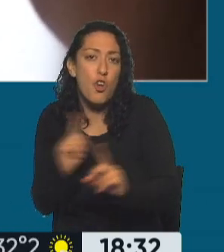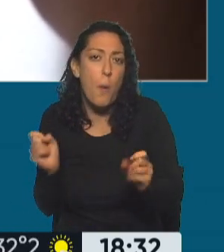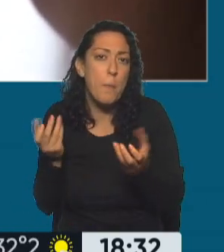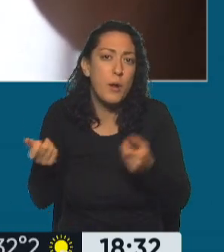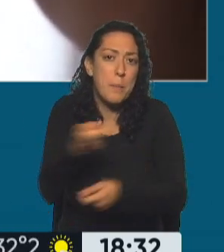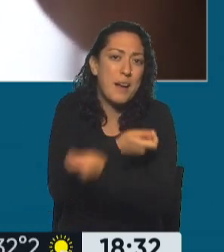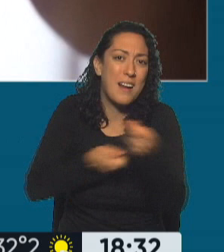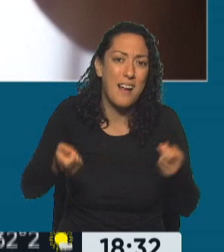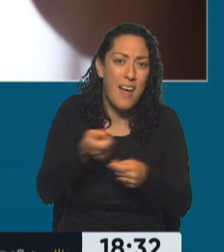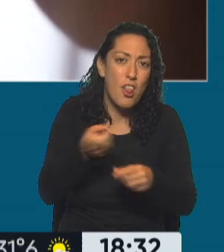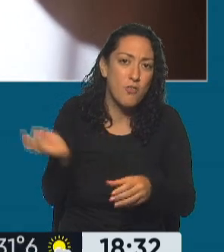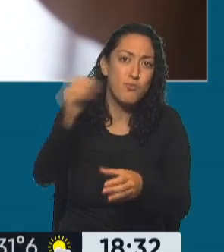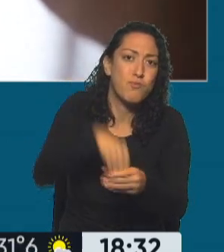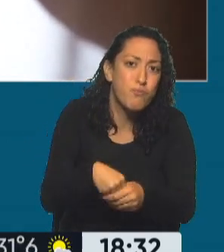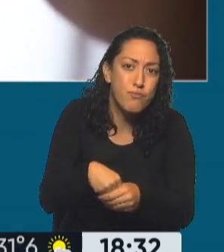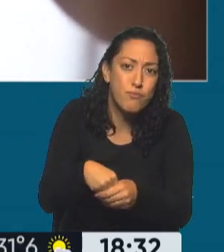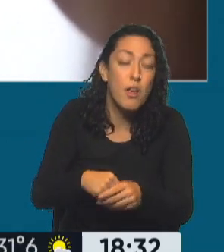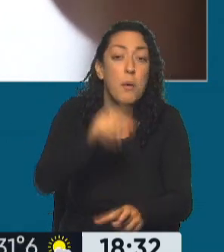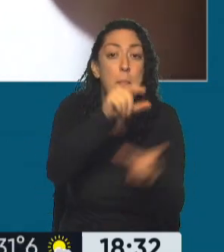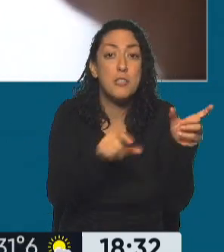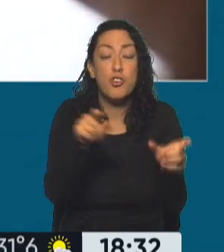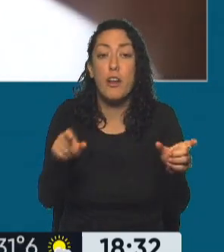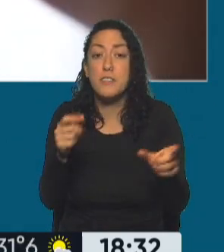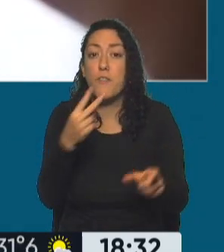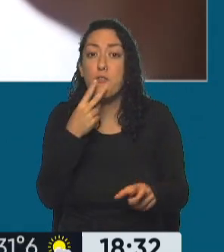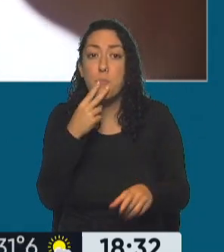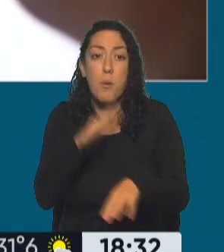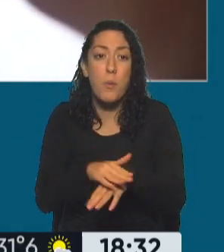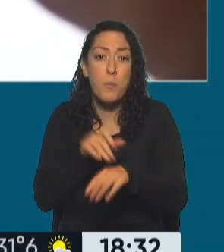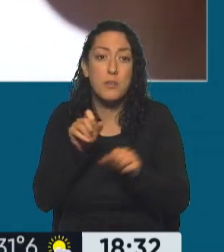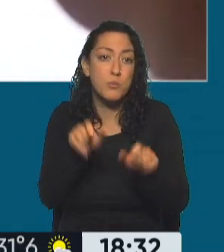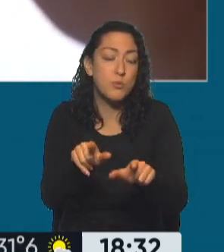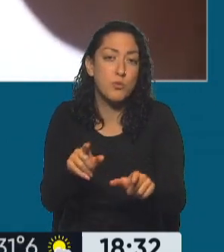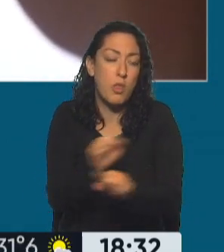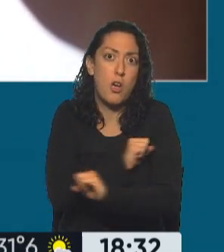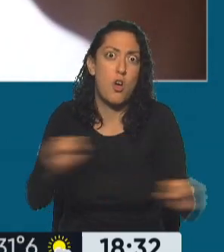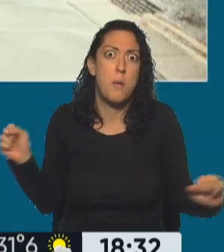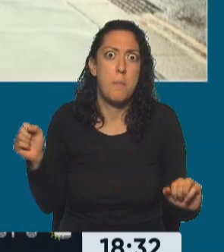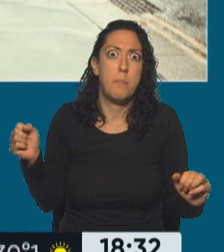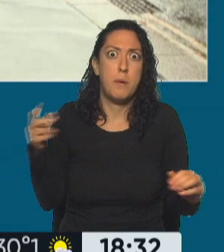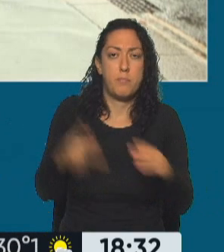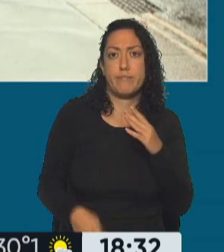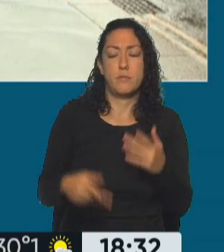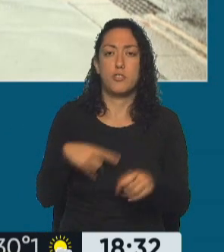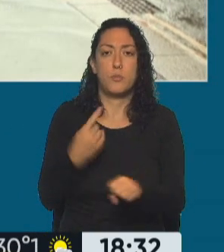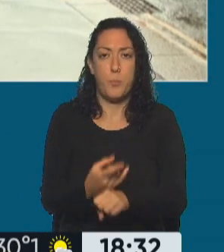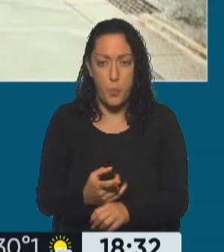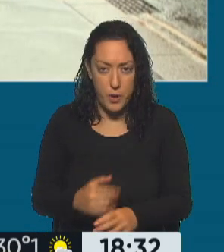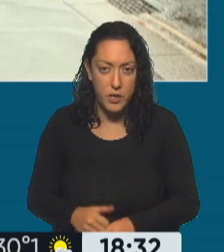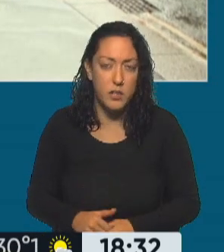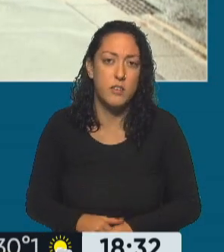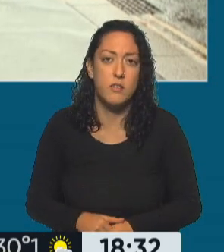los instauraron y las personas que fuman no tienen la culpa y no se pueden quedar de un día para el otro. Pero lo que sí hacen